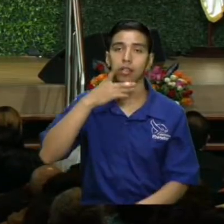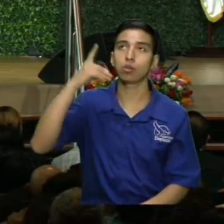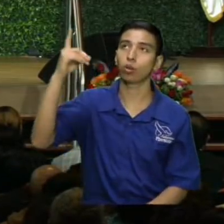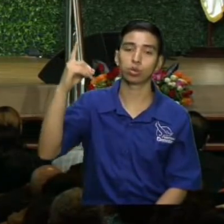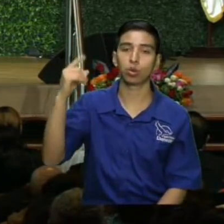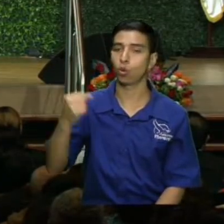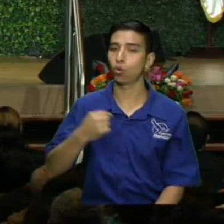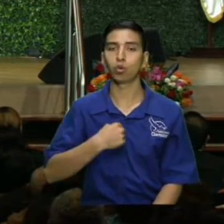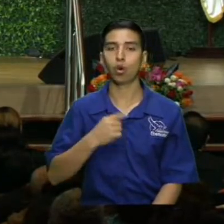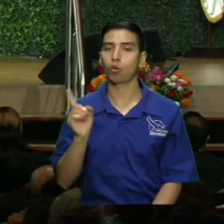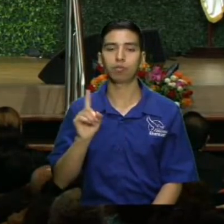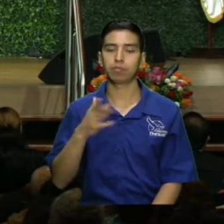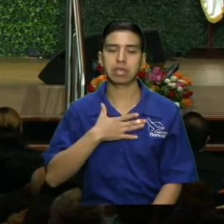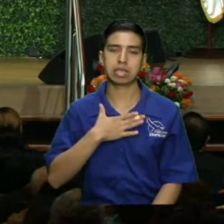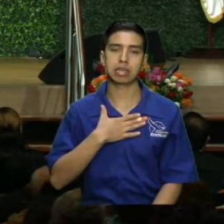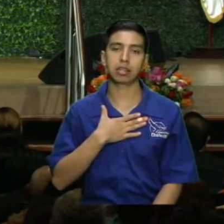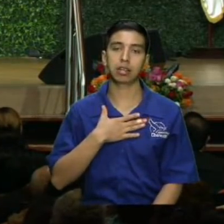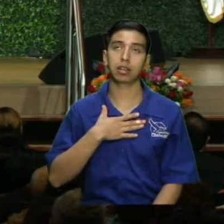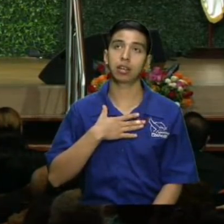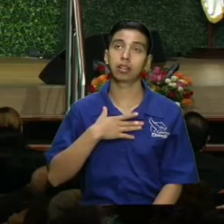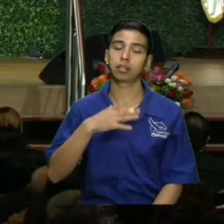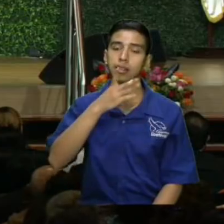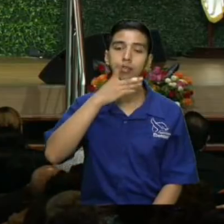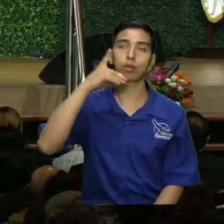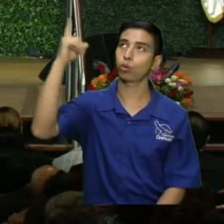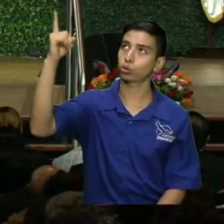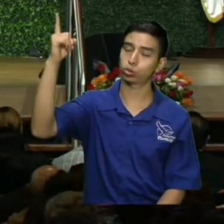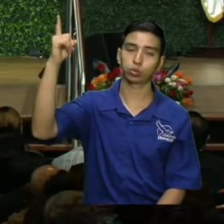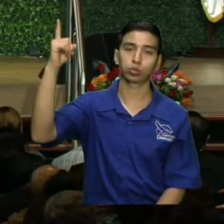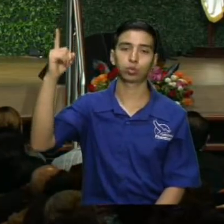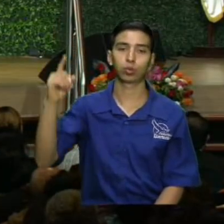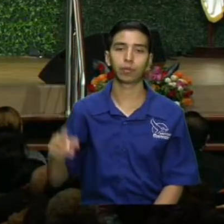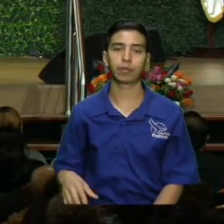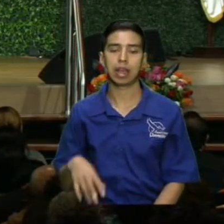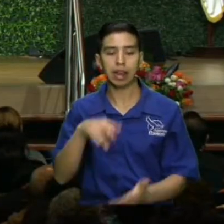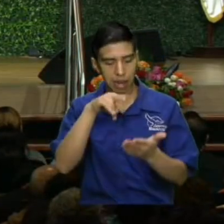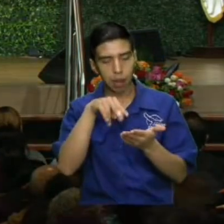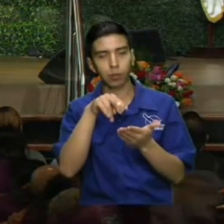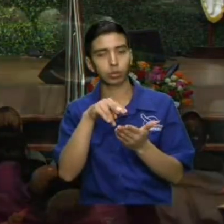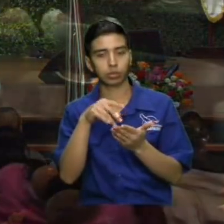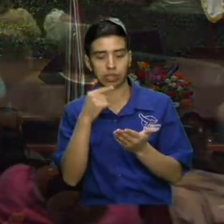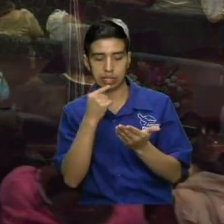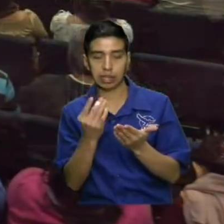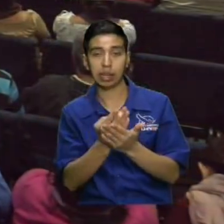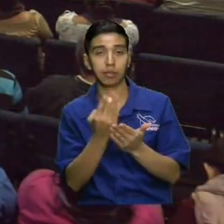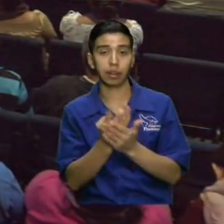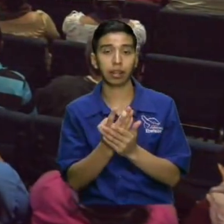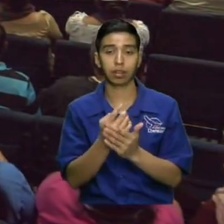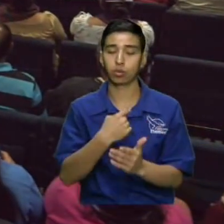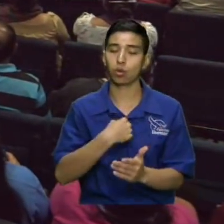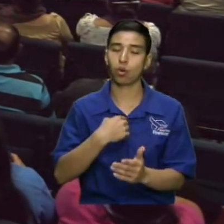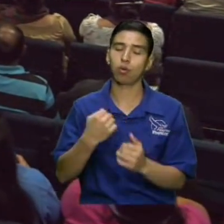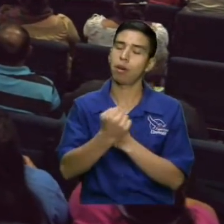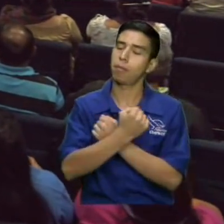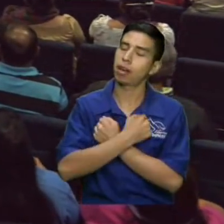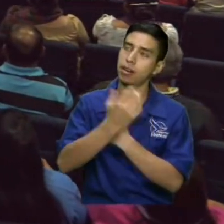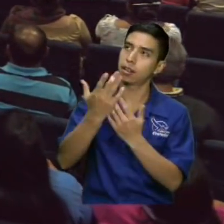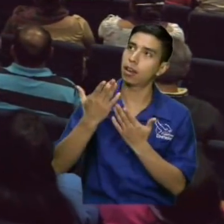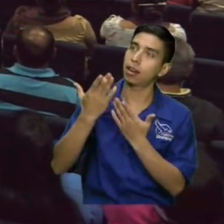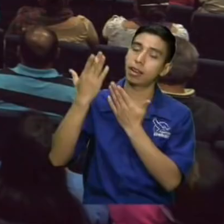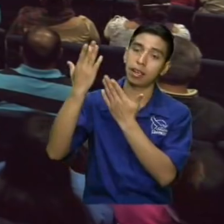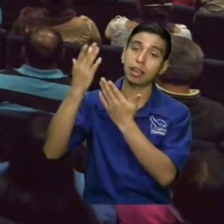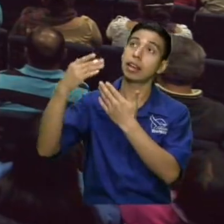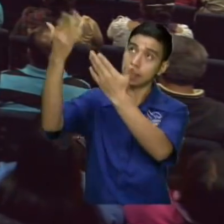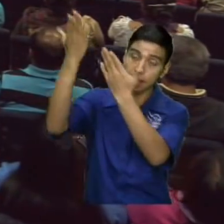mí. Ok, sigamos leyendo. Lo amaré y le daré mi bondad para siempre. Mi pacto con